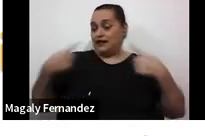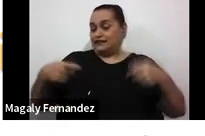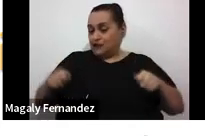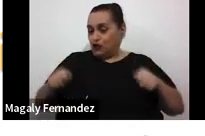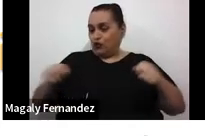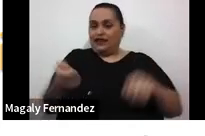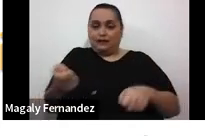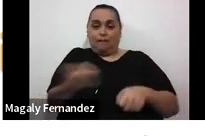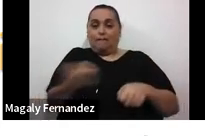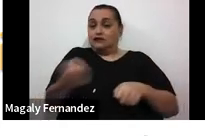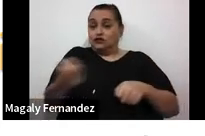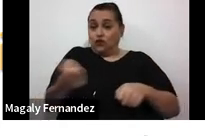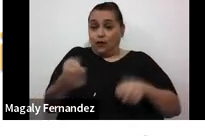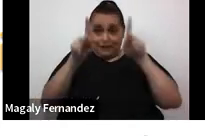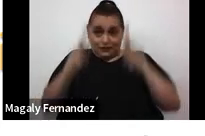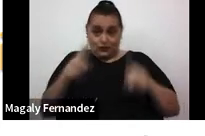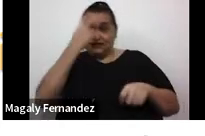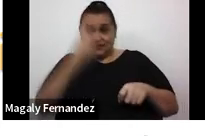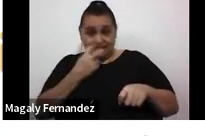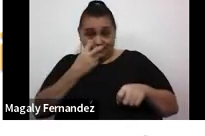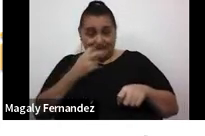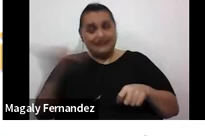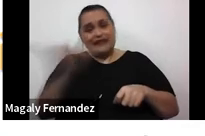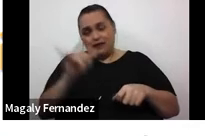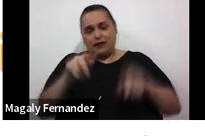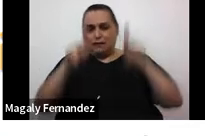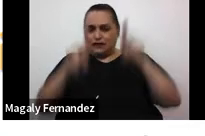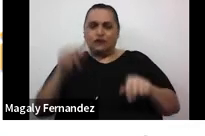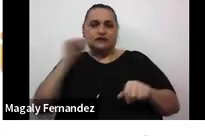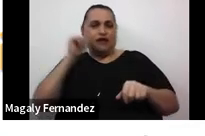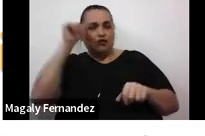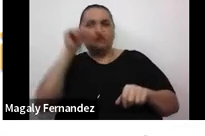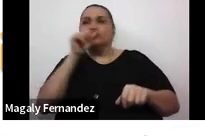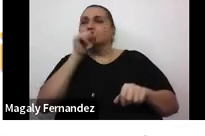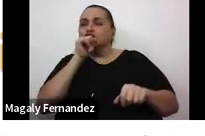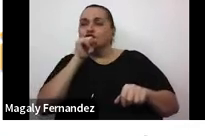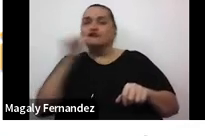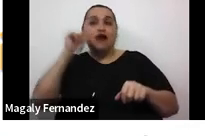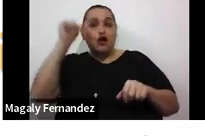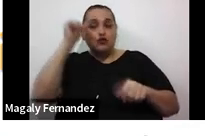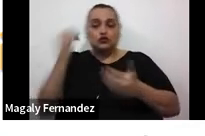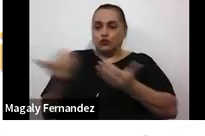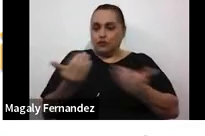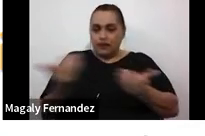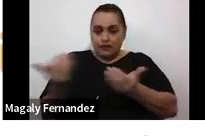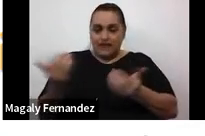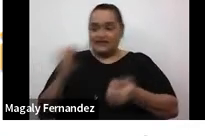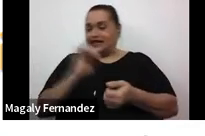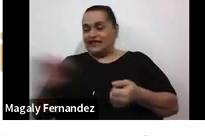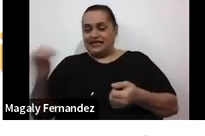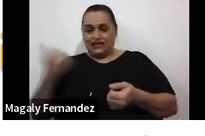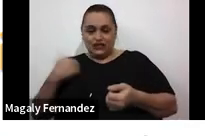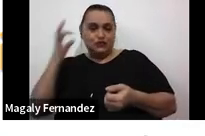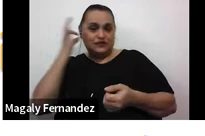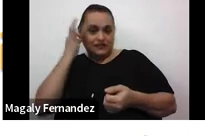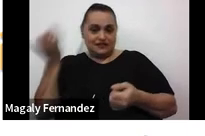porque es una persona ciega sino para personas mayores para adultos con bebés para niños y niñas para